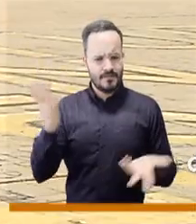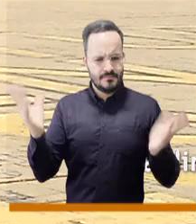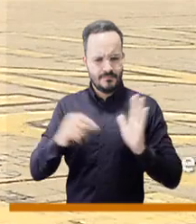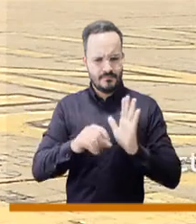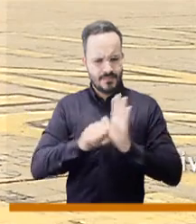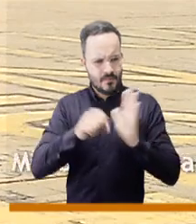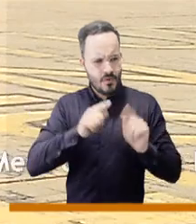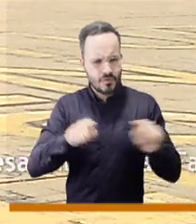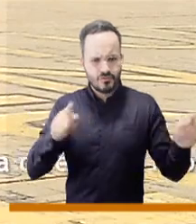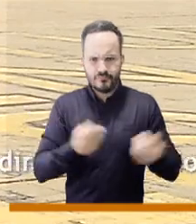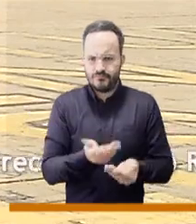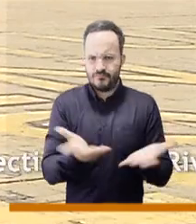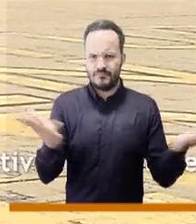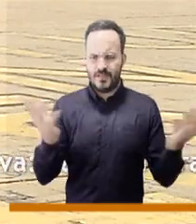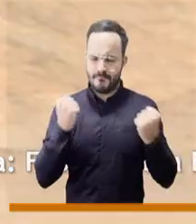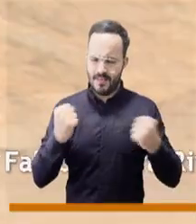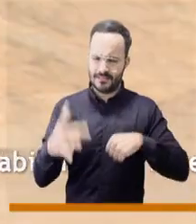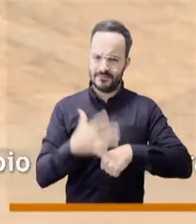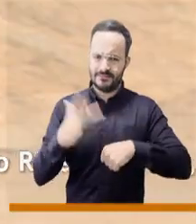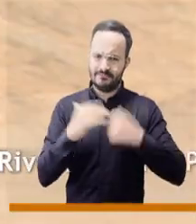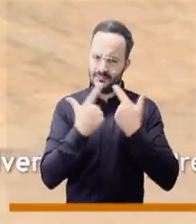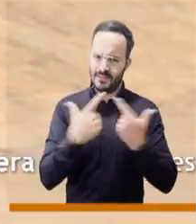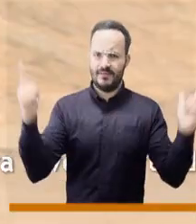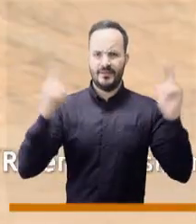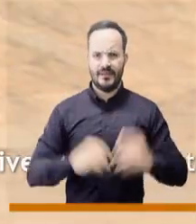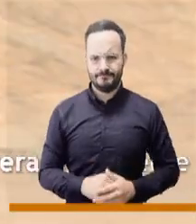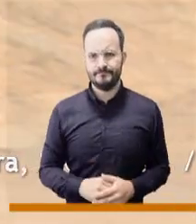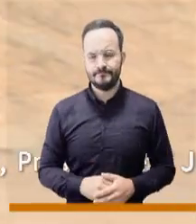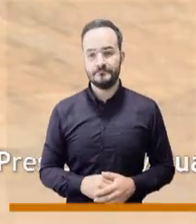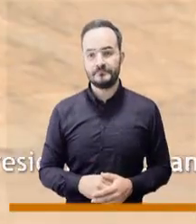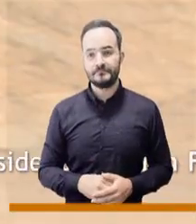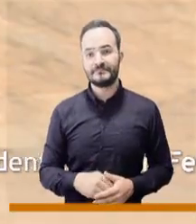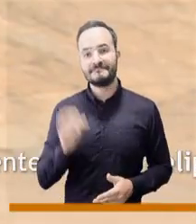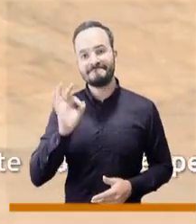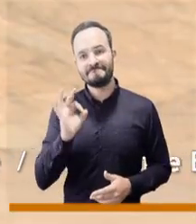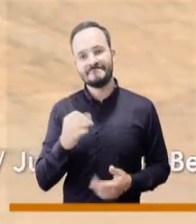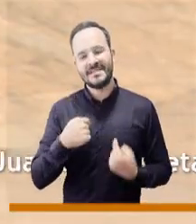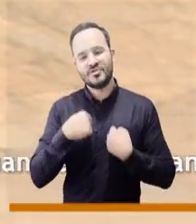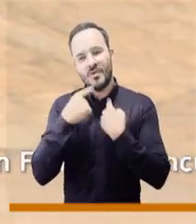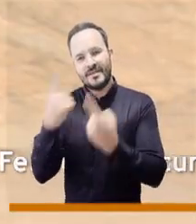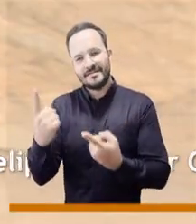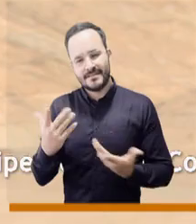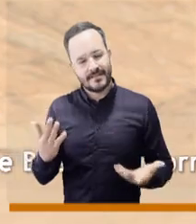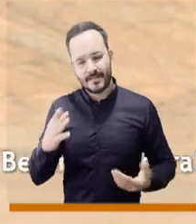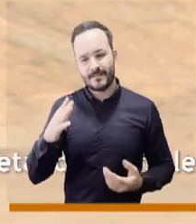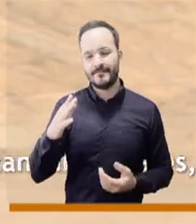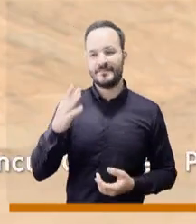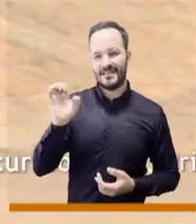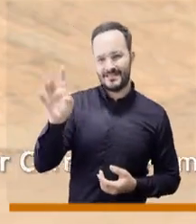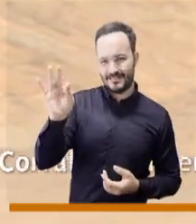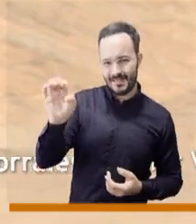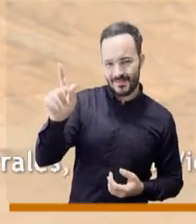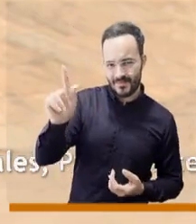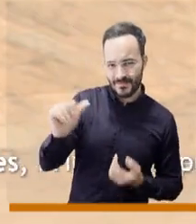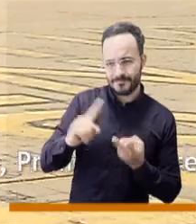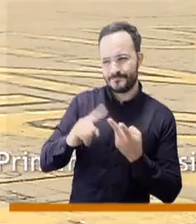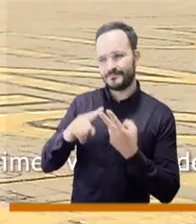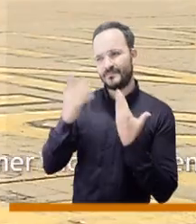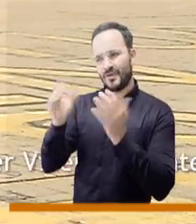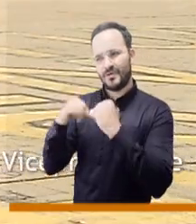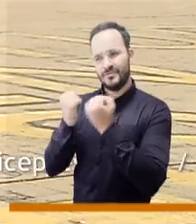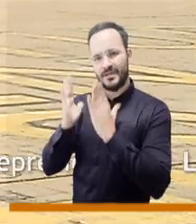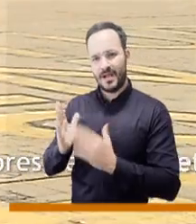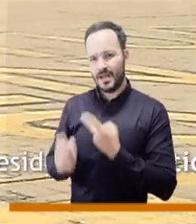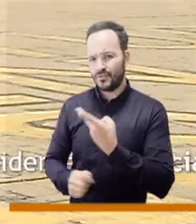porque esta sea una ciudad cada vez más libertaria. Pues bueno, yo quiero también decirles a Tefa, a la concejala,